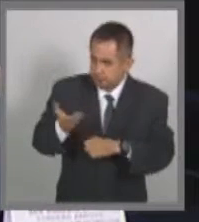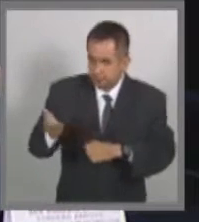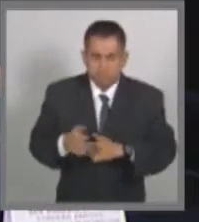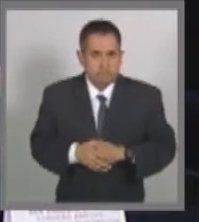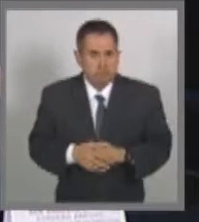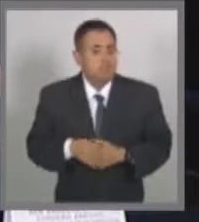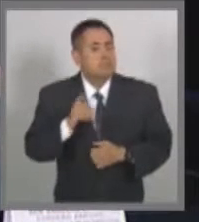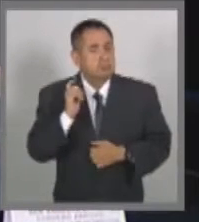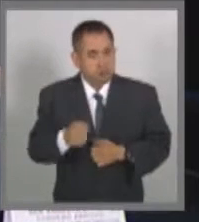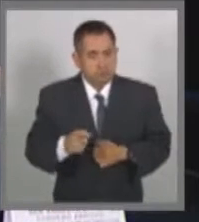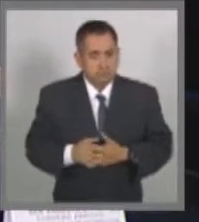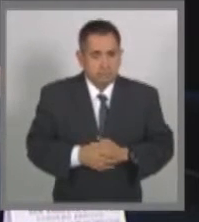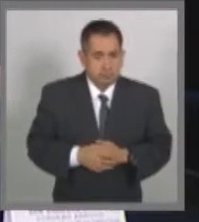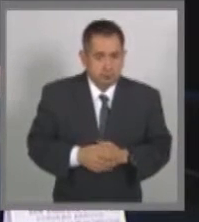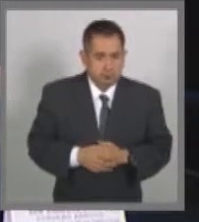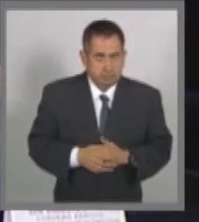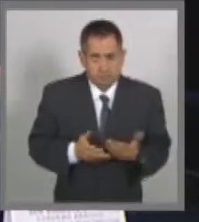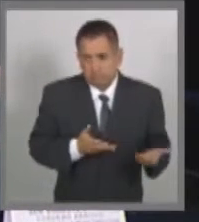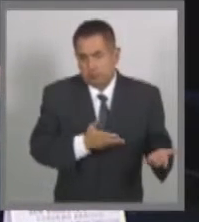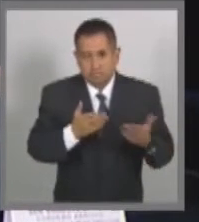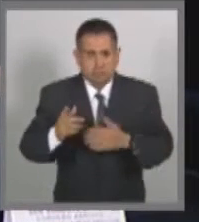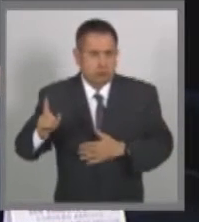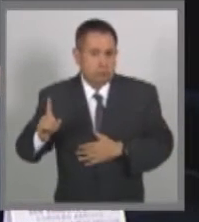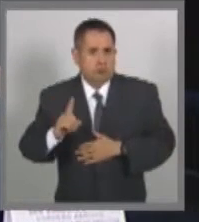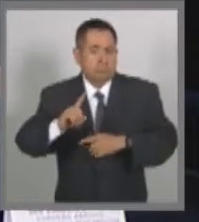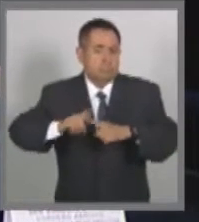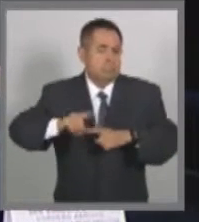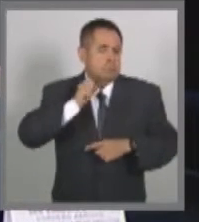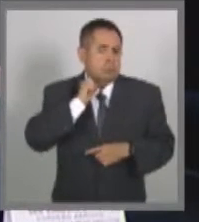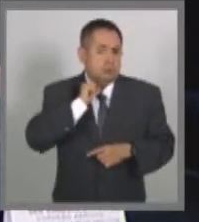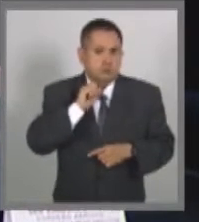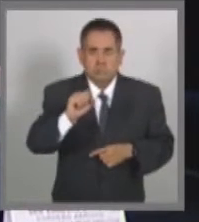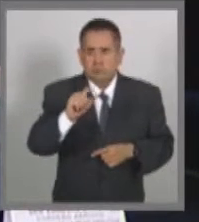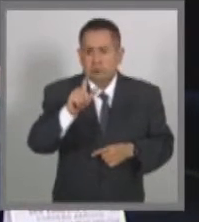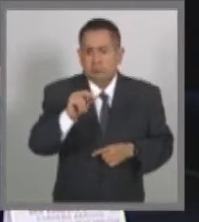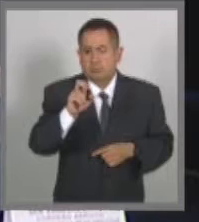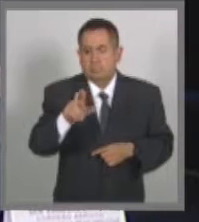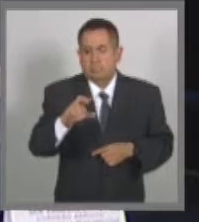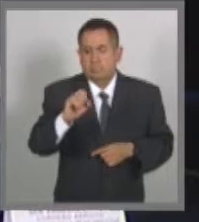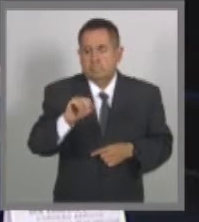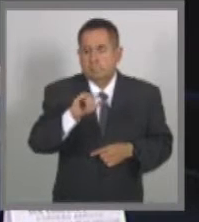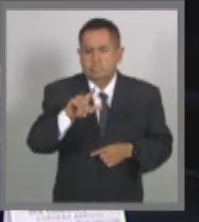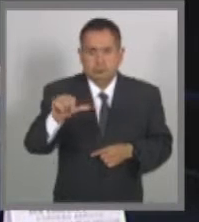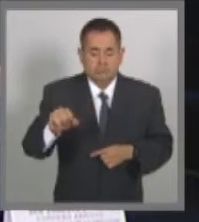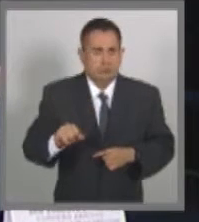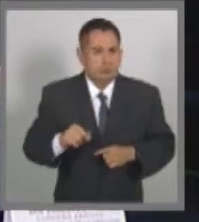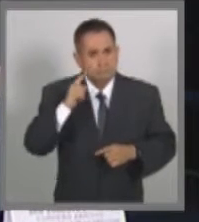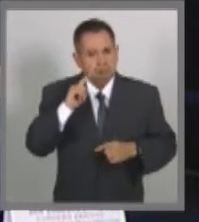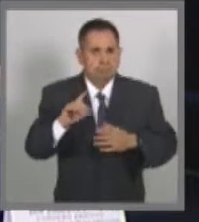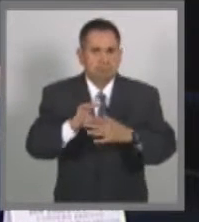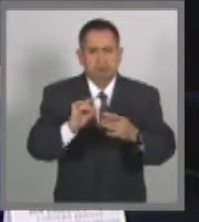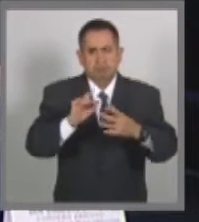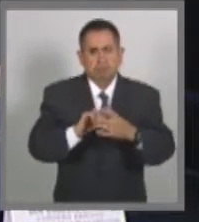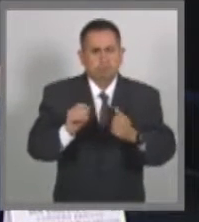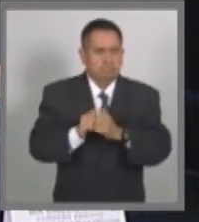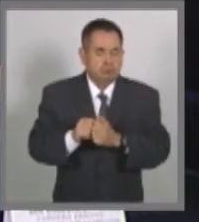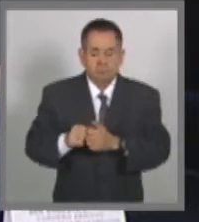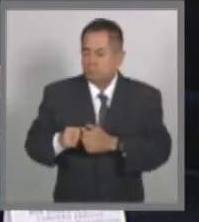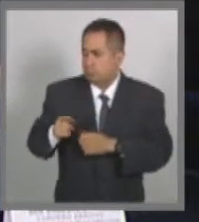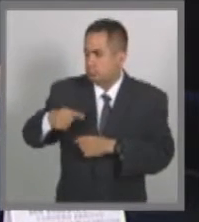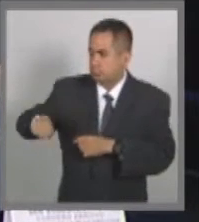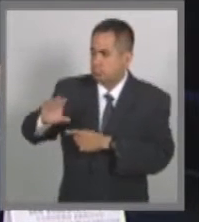En consecuencia, tiene el uso de la tribuna el senador Salvador Vega Casillas para, a nombre de la